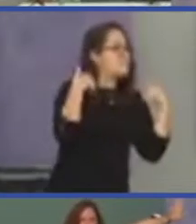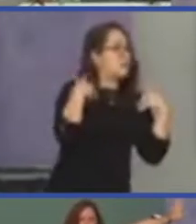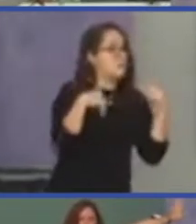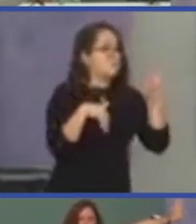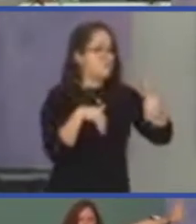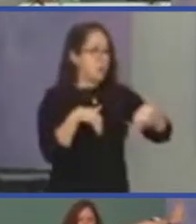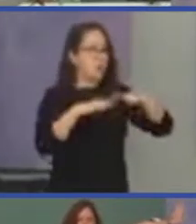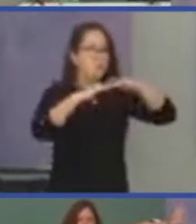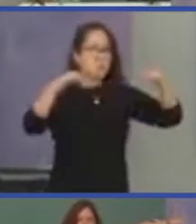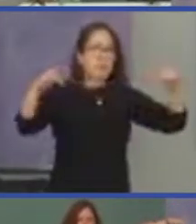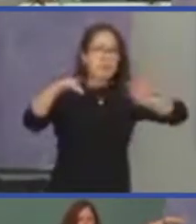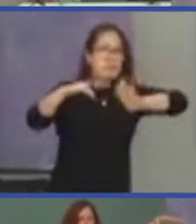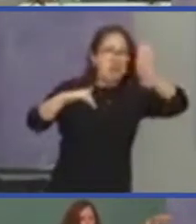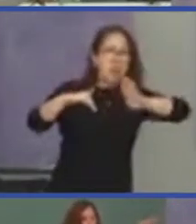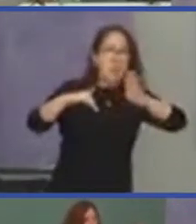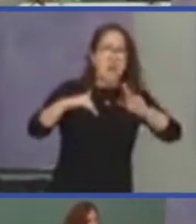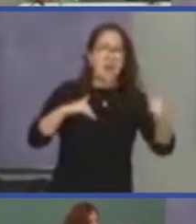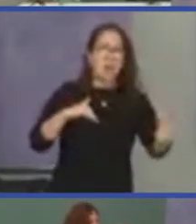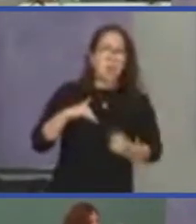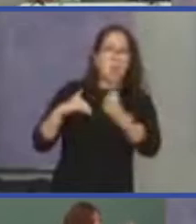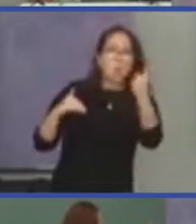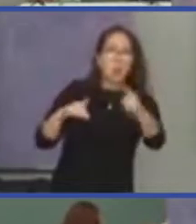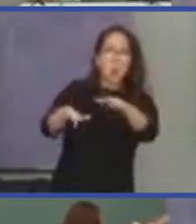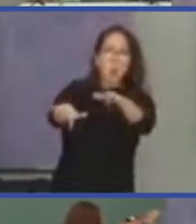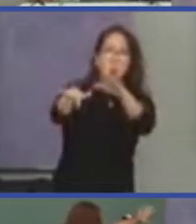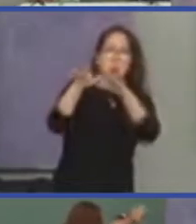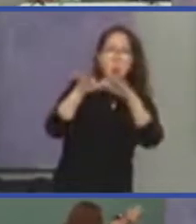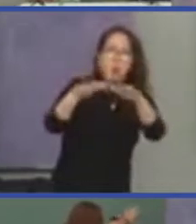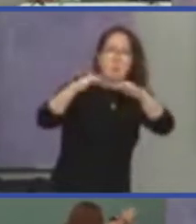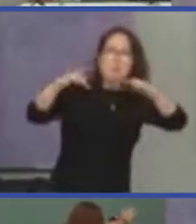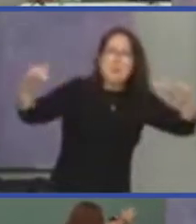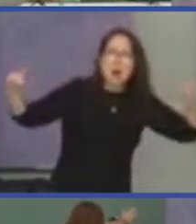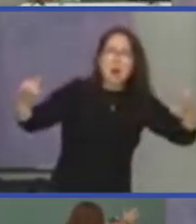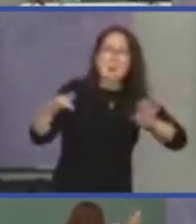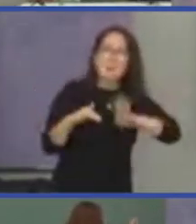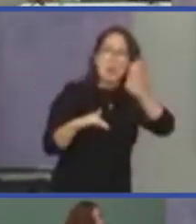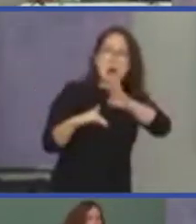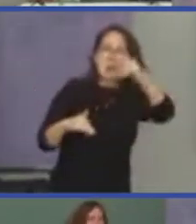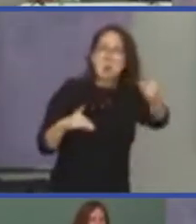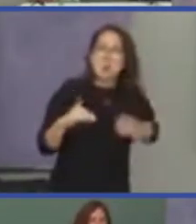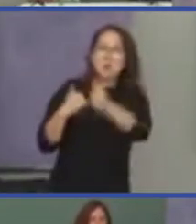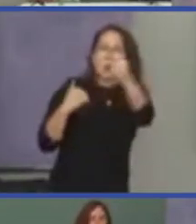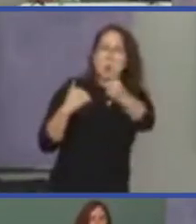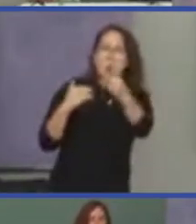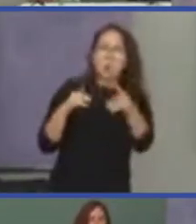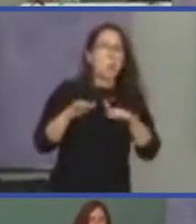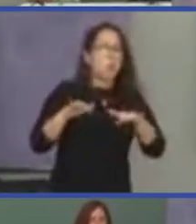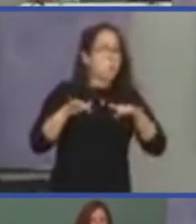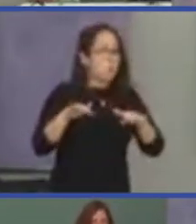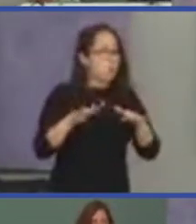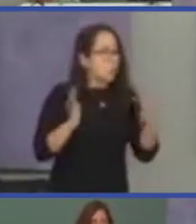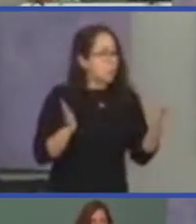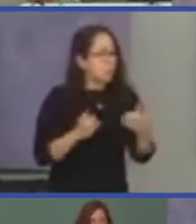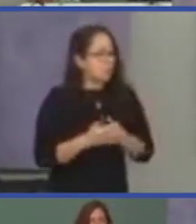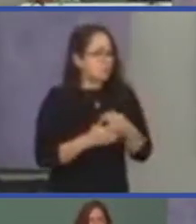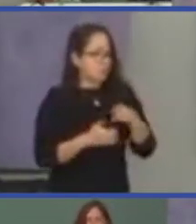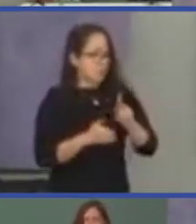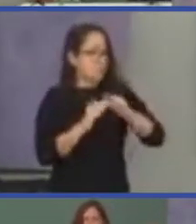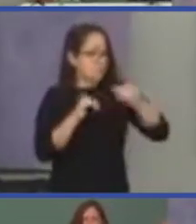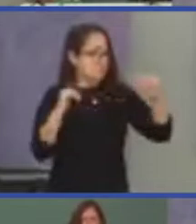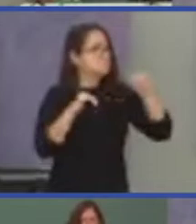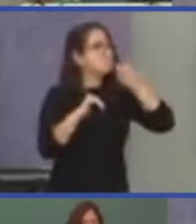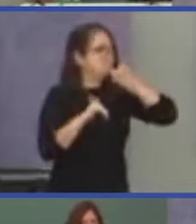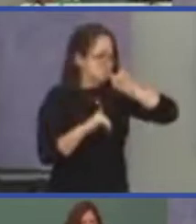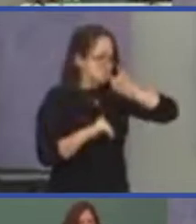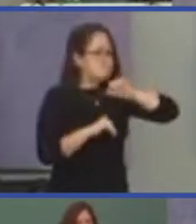Cuando uno ve el mar, dice, wow, parece que fuera infinito. Y sin embargo, el mar termina, ¿no? Sabemos que